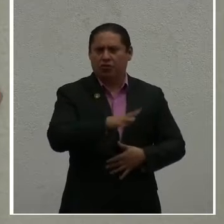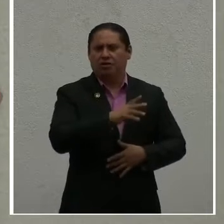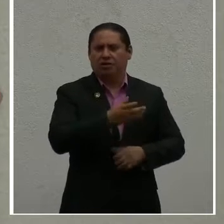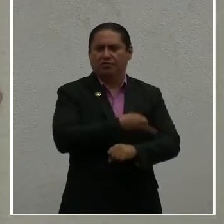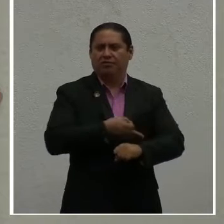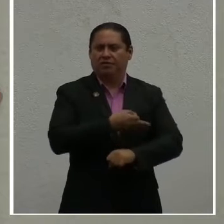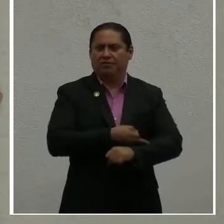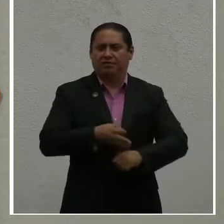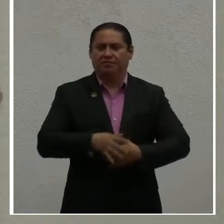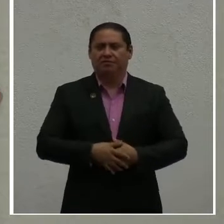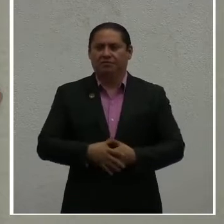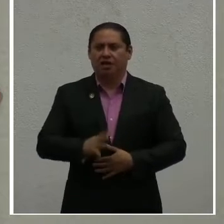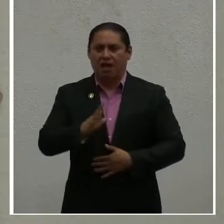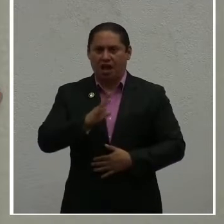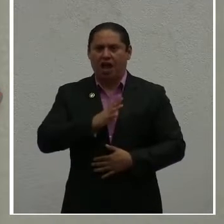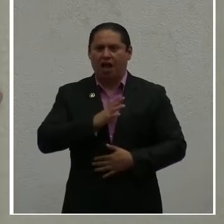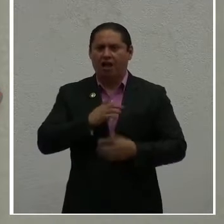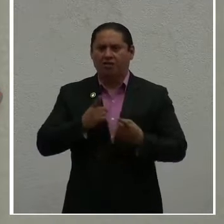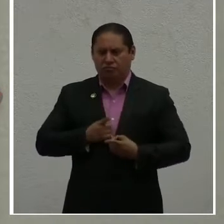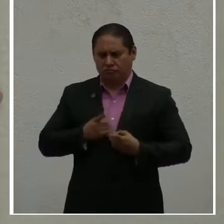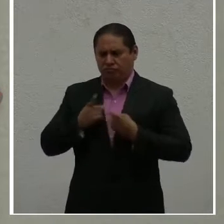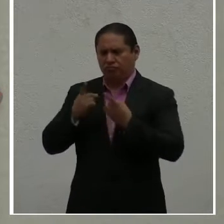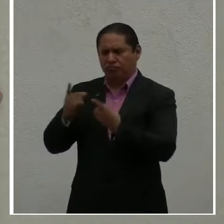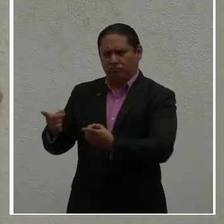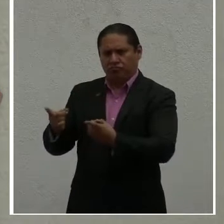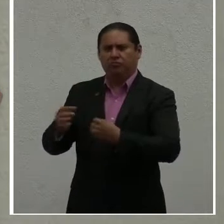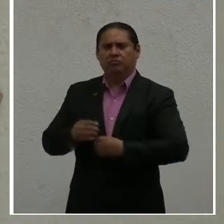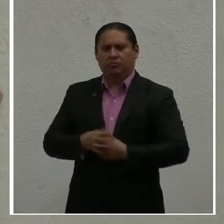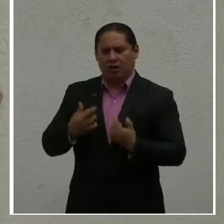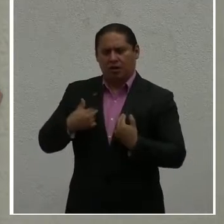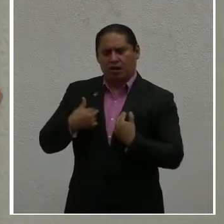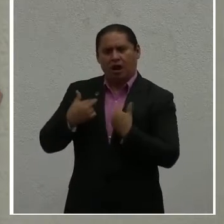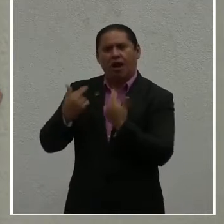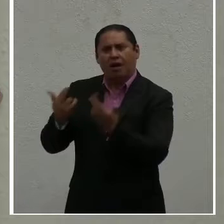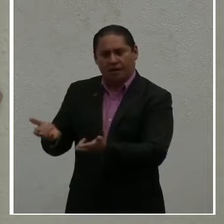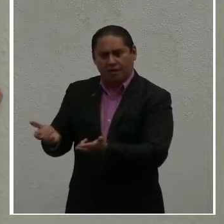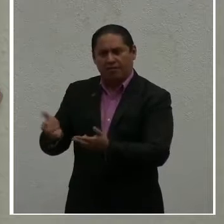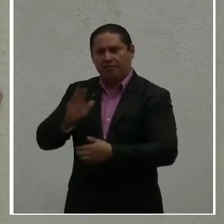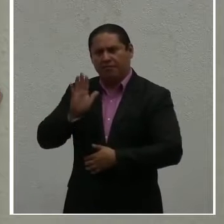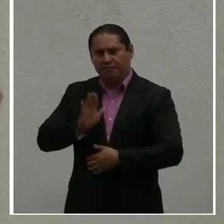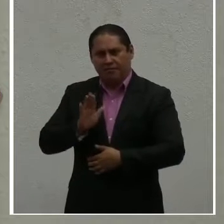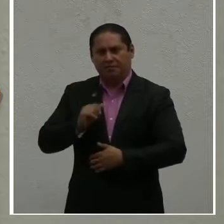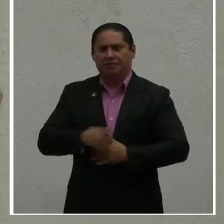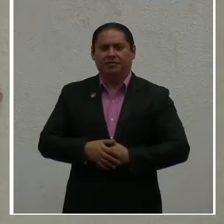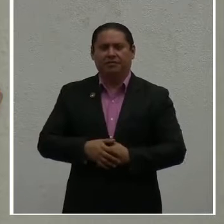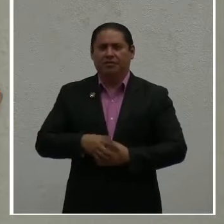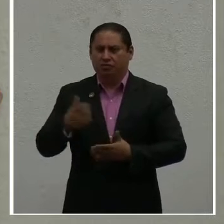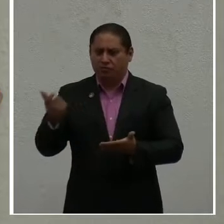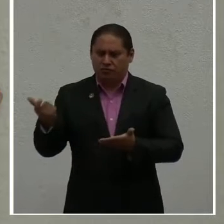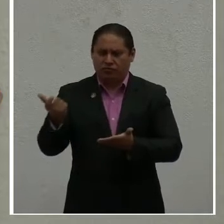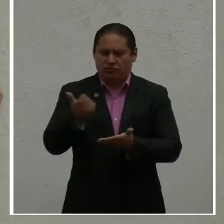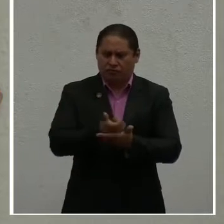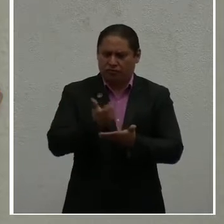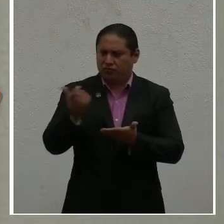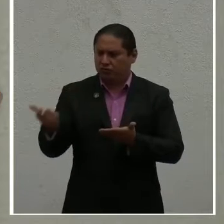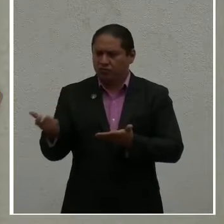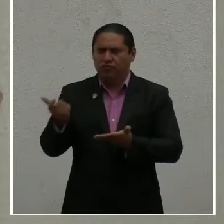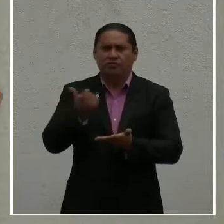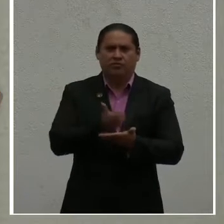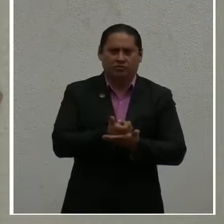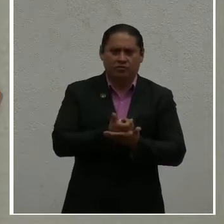que existen donativos exentos, es decir, que lo que percibían los descendientes de